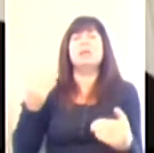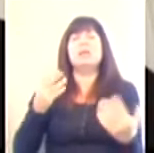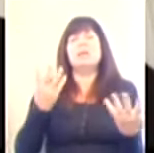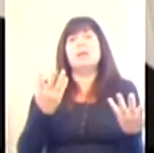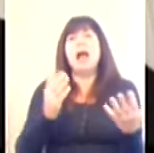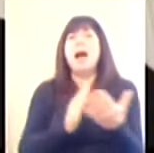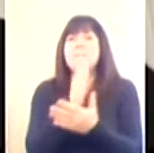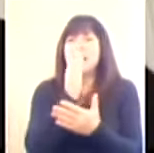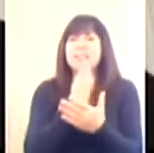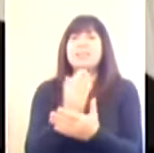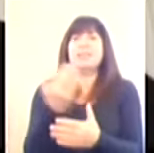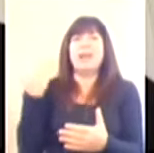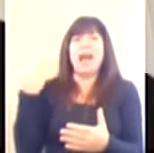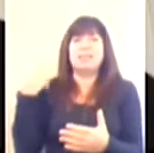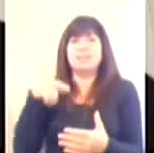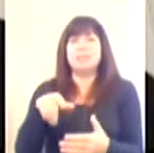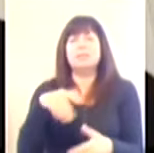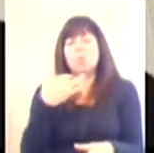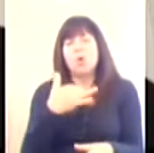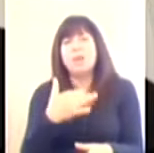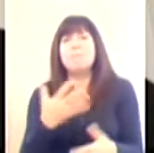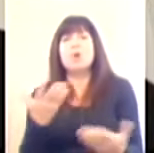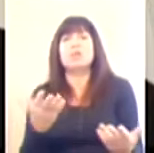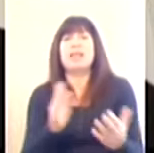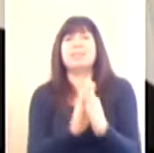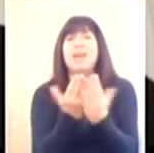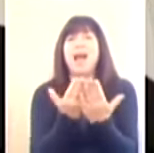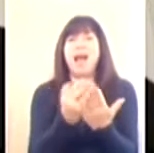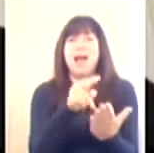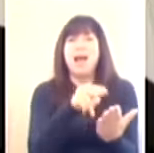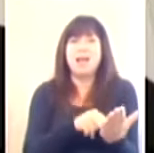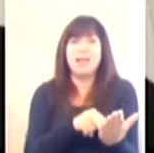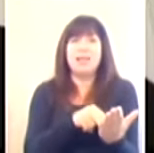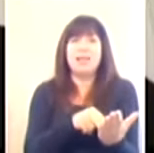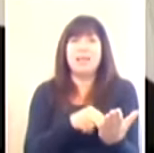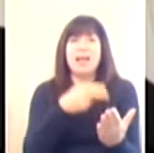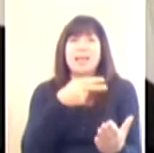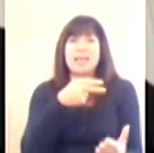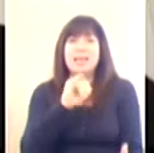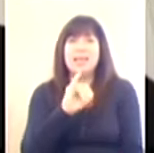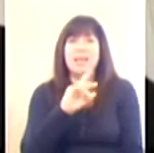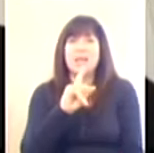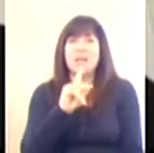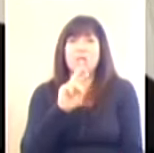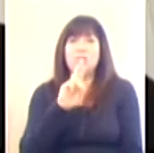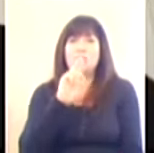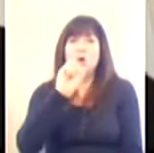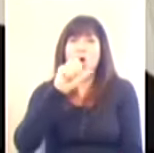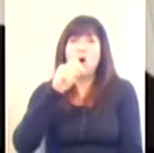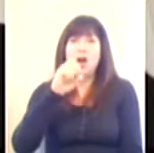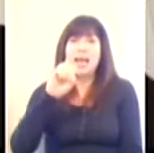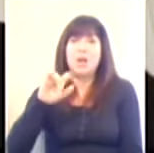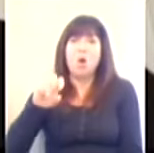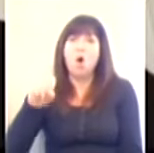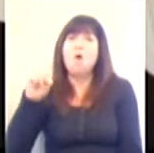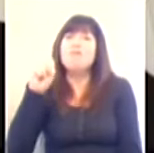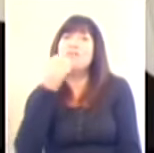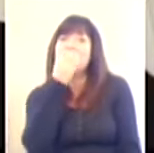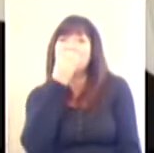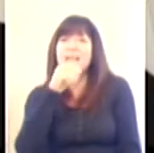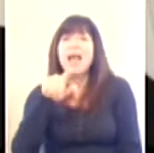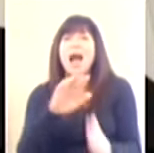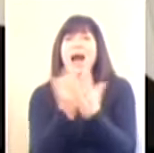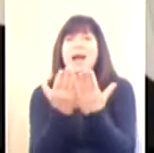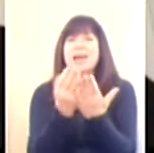lo que hicieron los que vinieron antes. Yo creo que es muy importante que esta agenda, la agenda de hidrógeno verde, sea una agenda, de nuevo, una agenda del país. Por eso me pareció